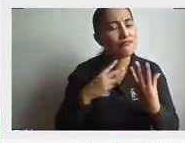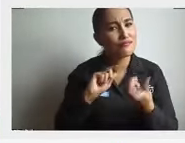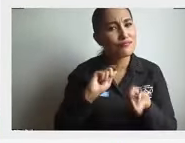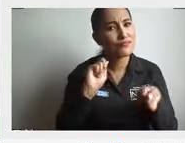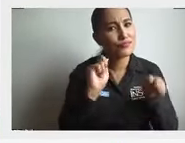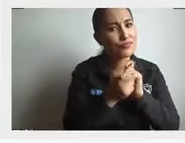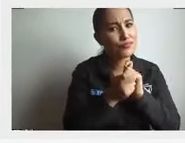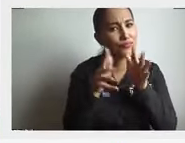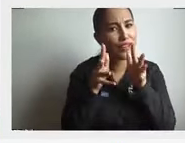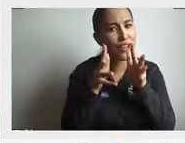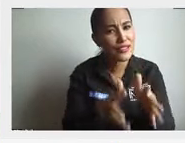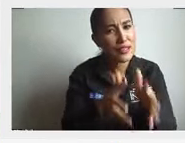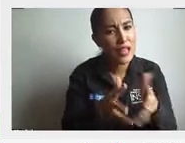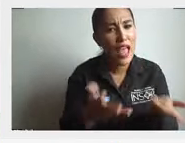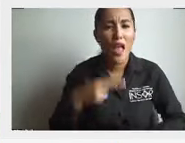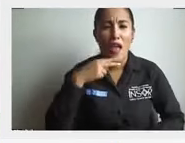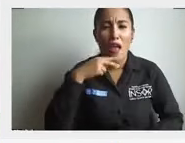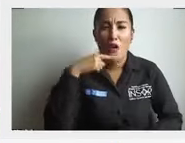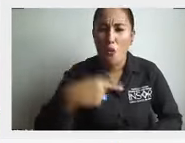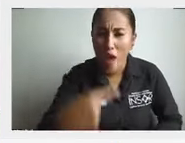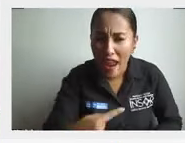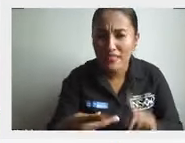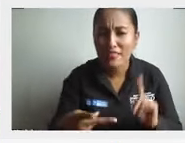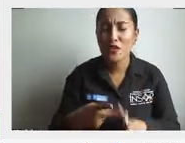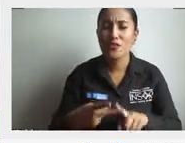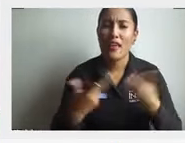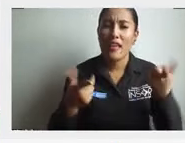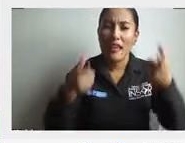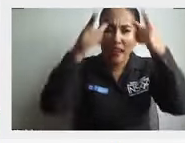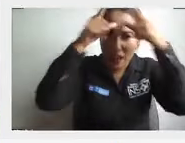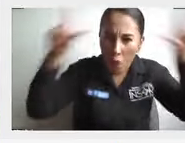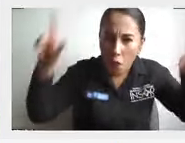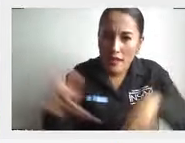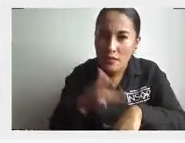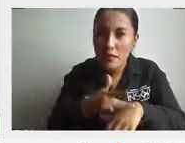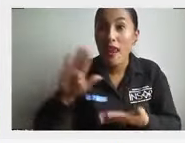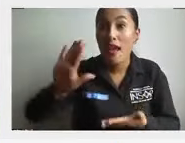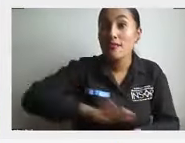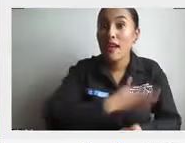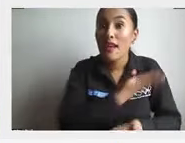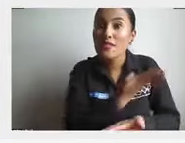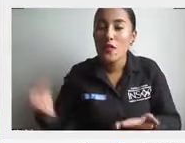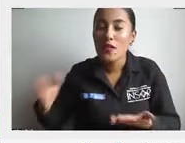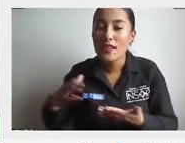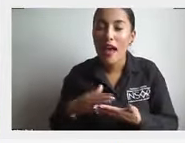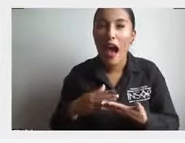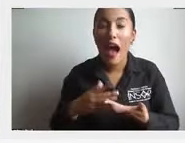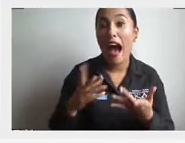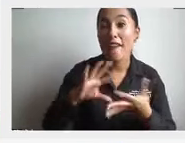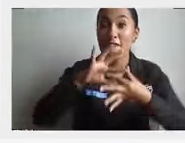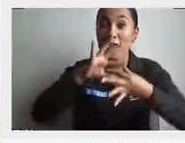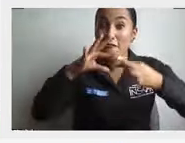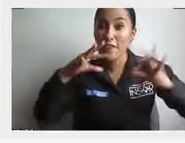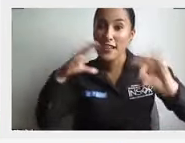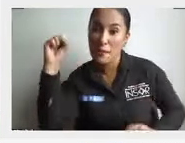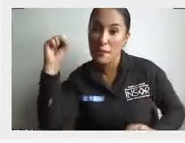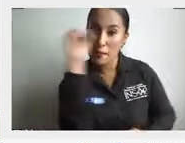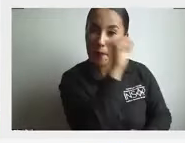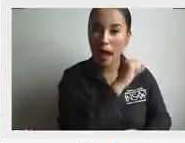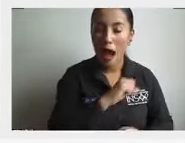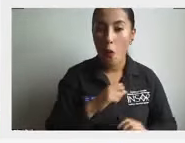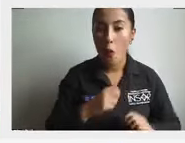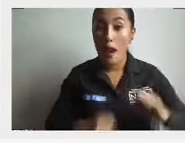cuentos, promover el lenguaje, las canciones, adivinar canciones, jugar a la mímica,